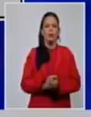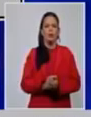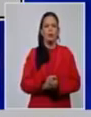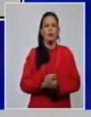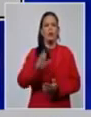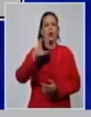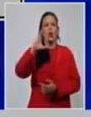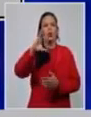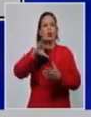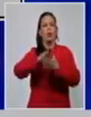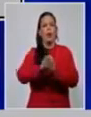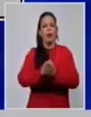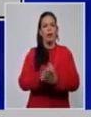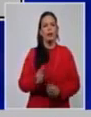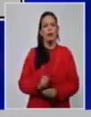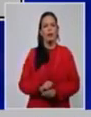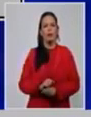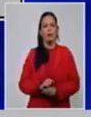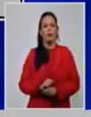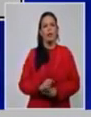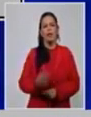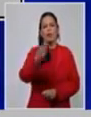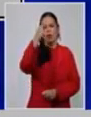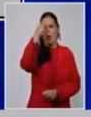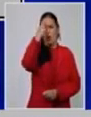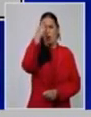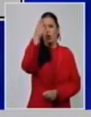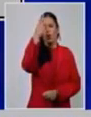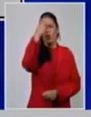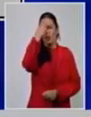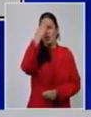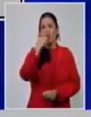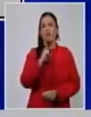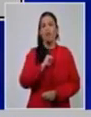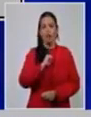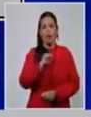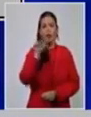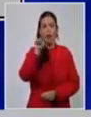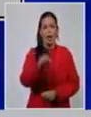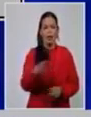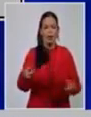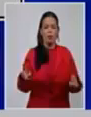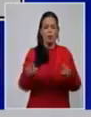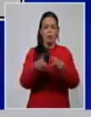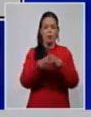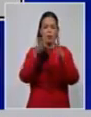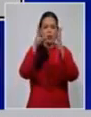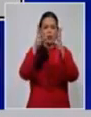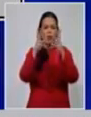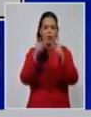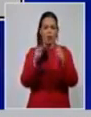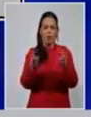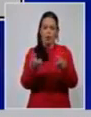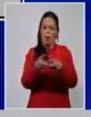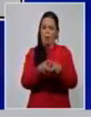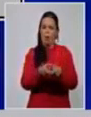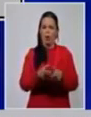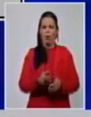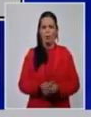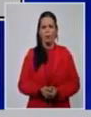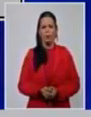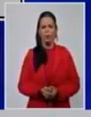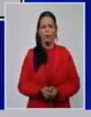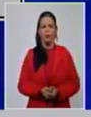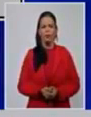Songolamaya, segundo y tercer frente, pues con tasas inferiores a la transmisión